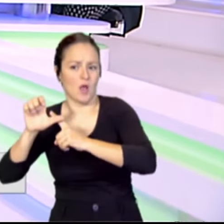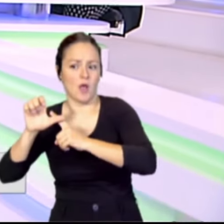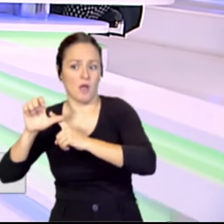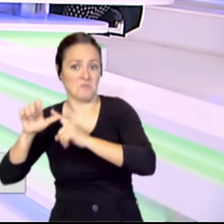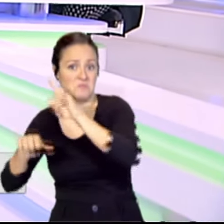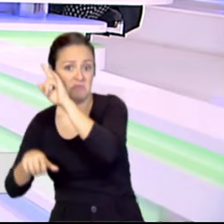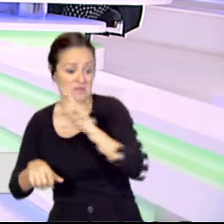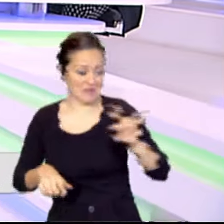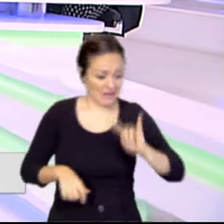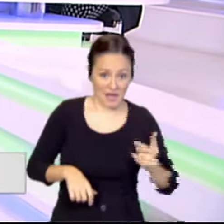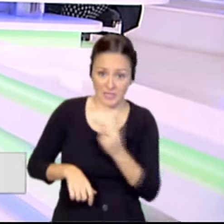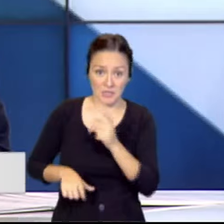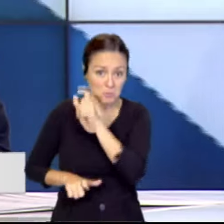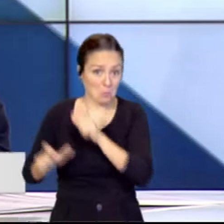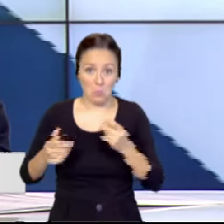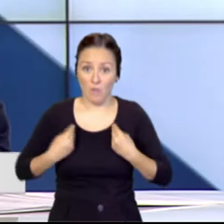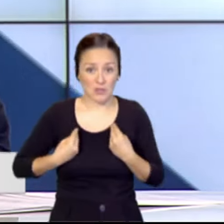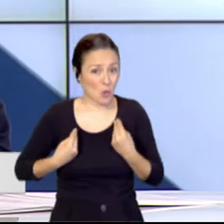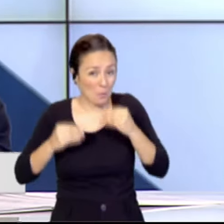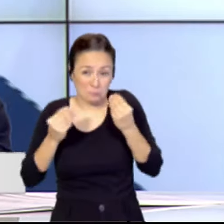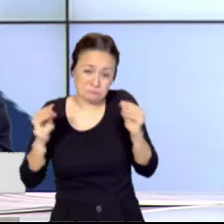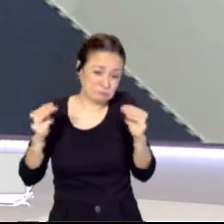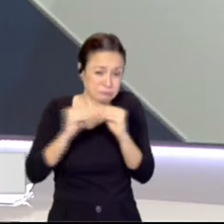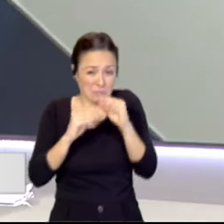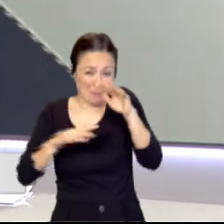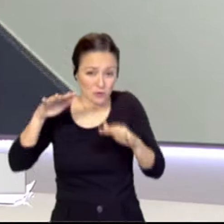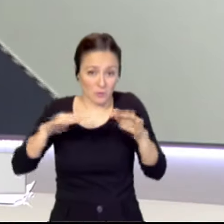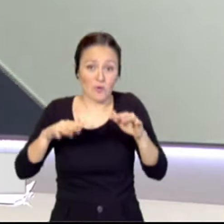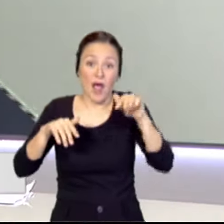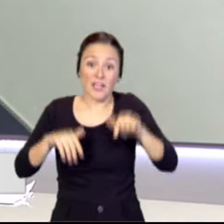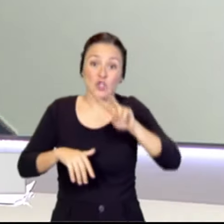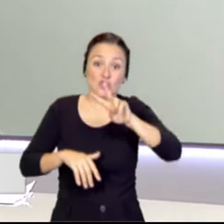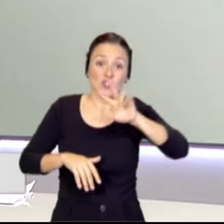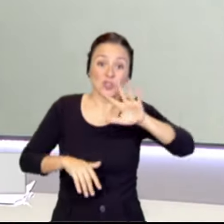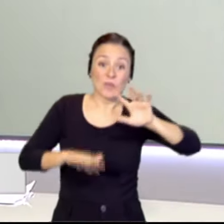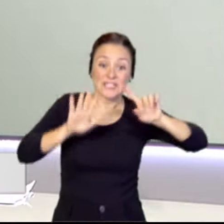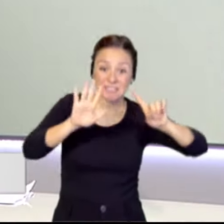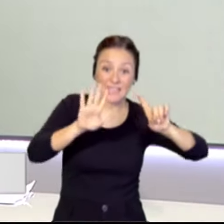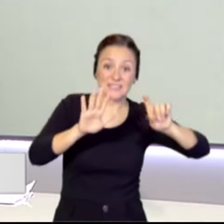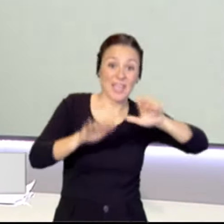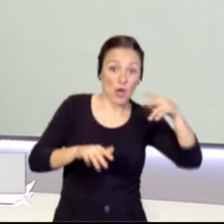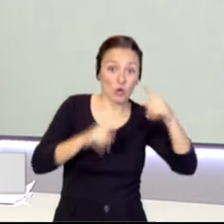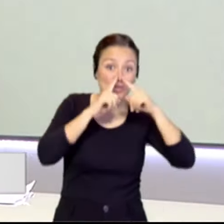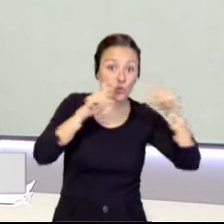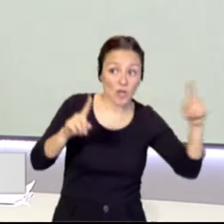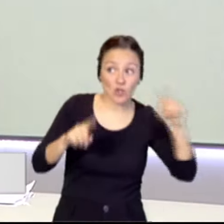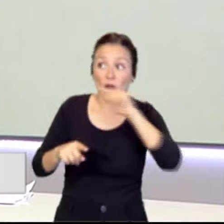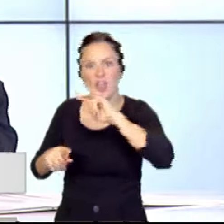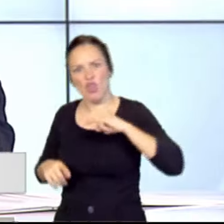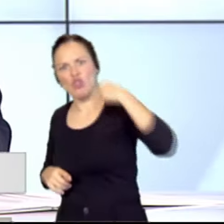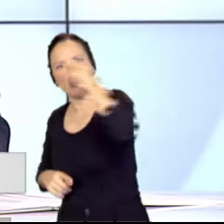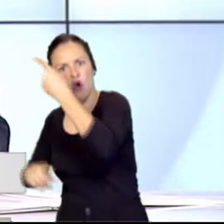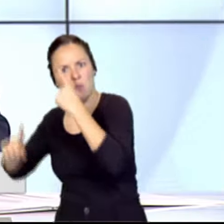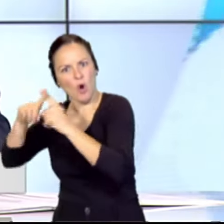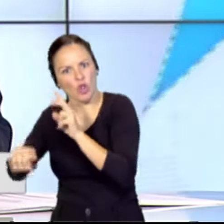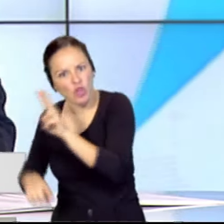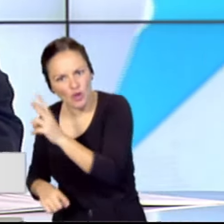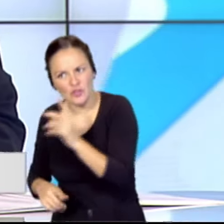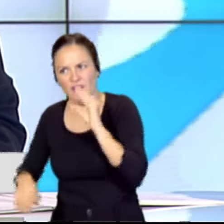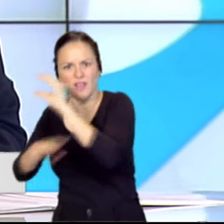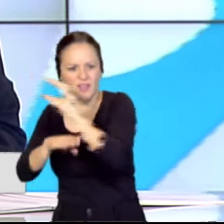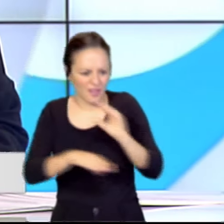prácticamente aquí se destinan 256 por habitante año y allí el doble 550 55